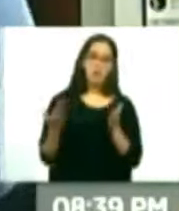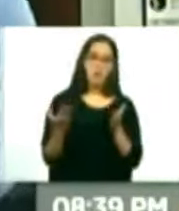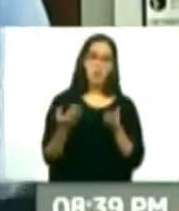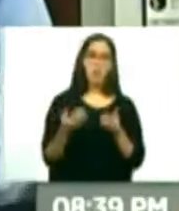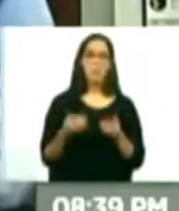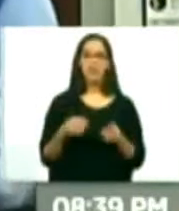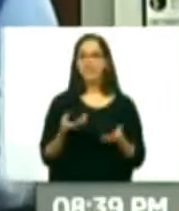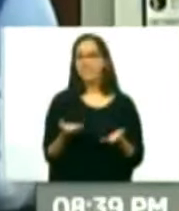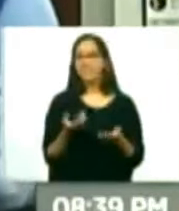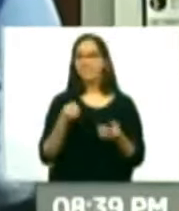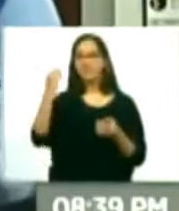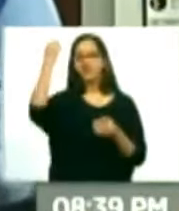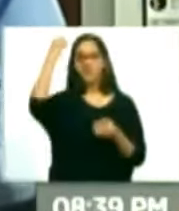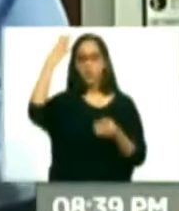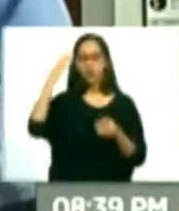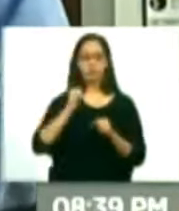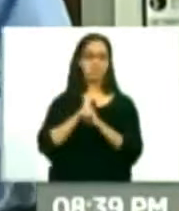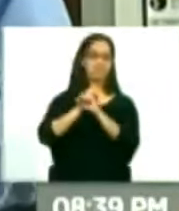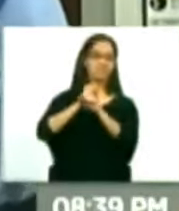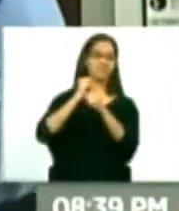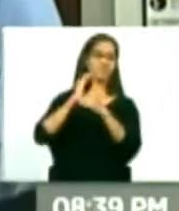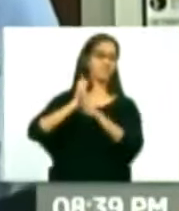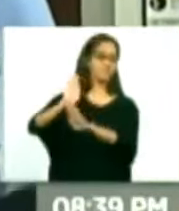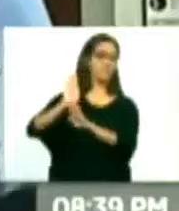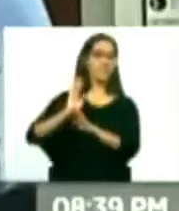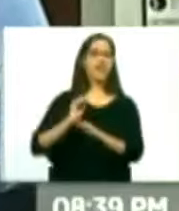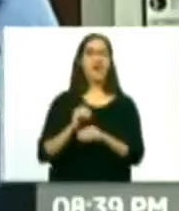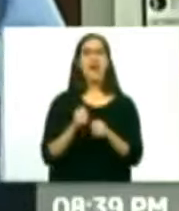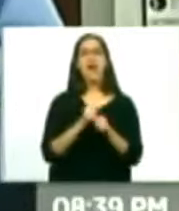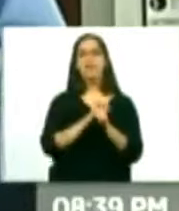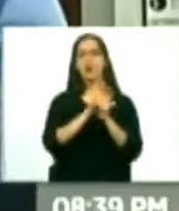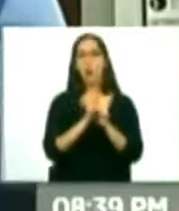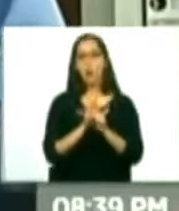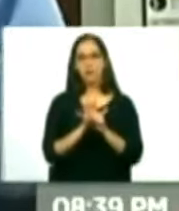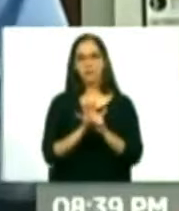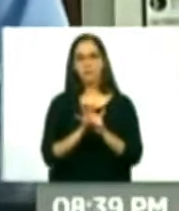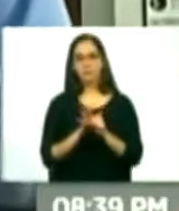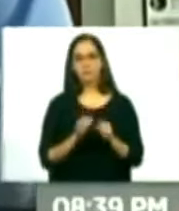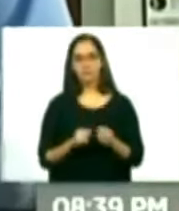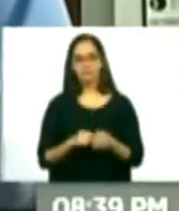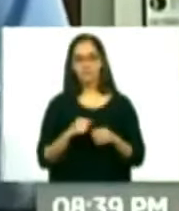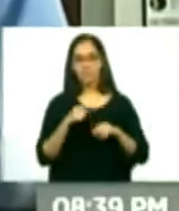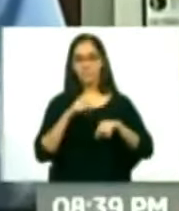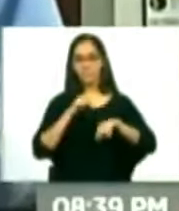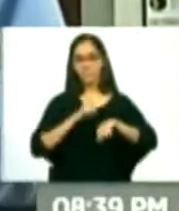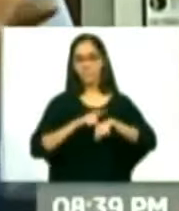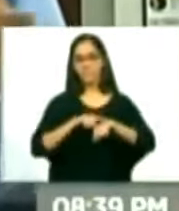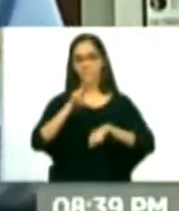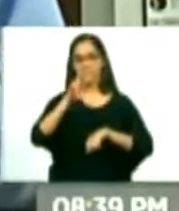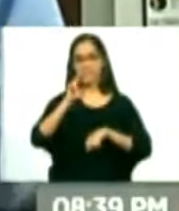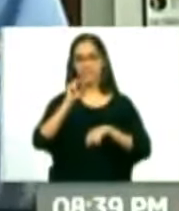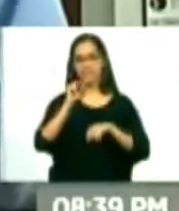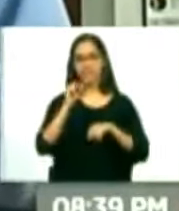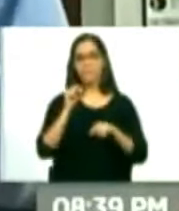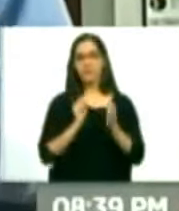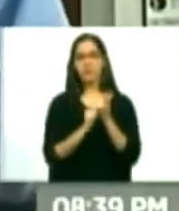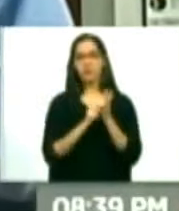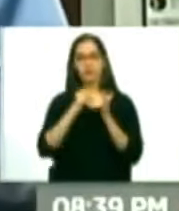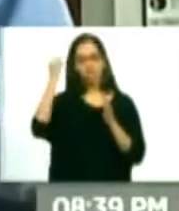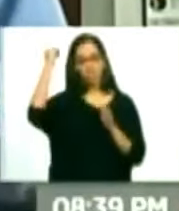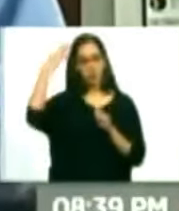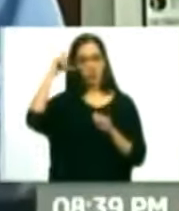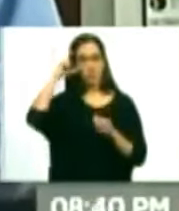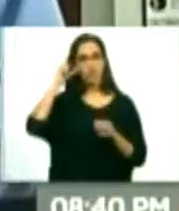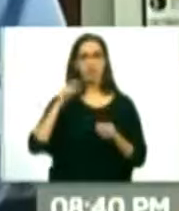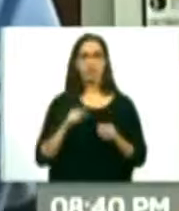Media hora pues de sol diario, media hora de sol diario. Y luego para acá el acto